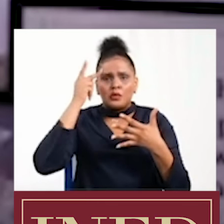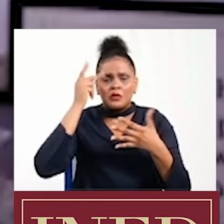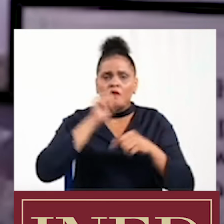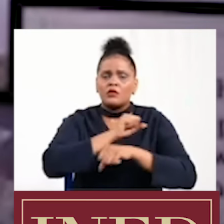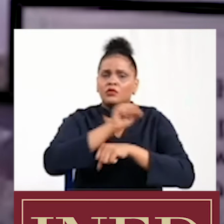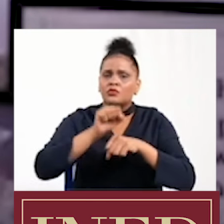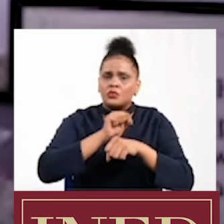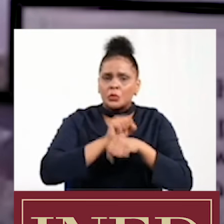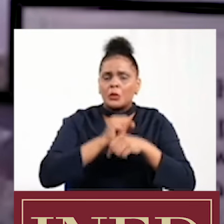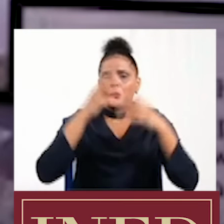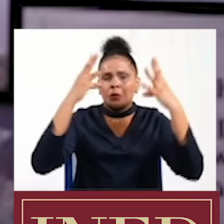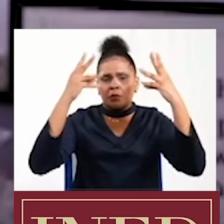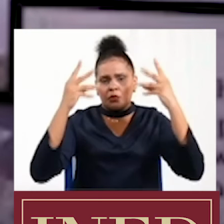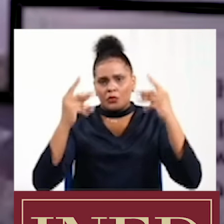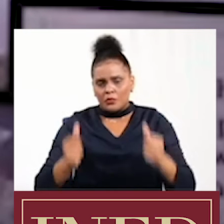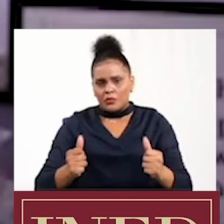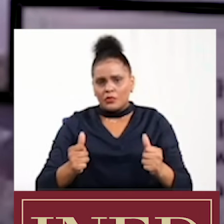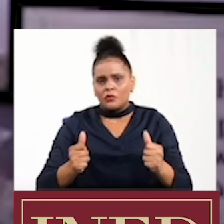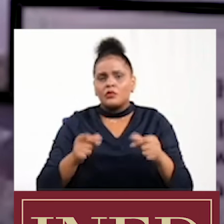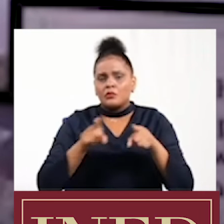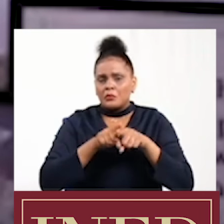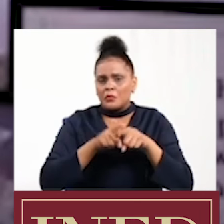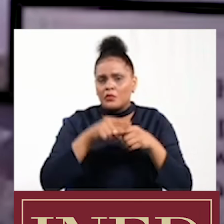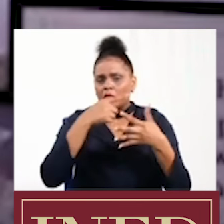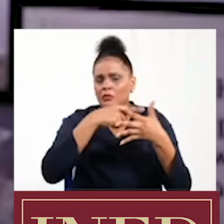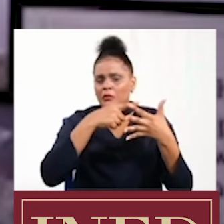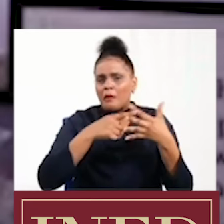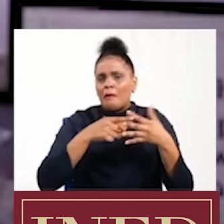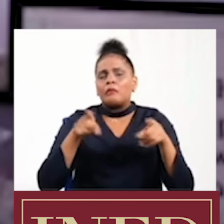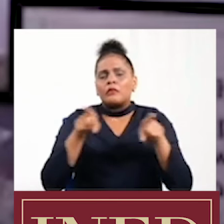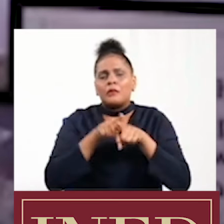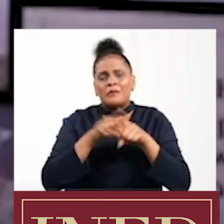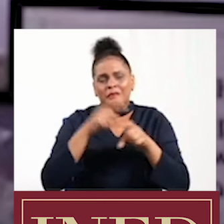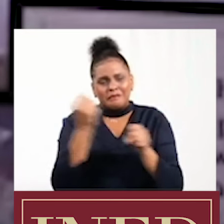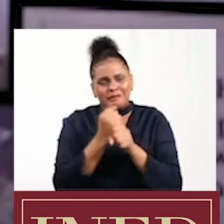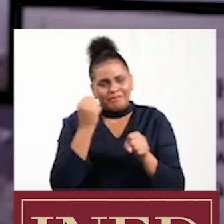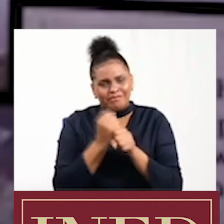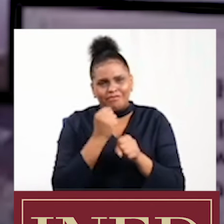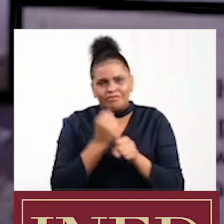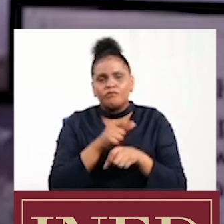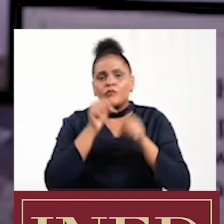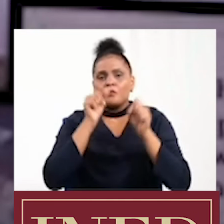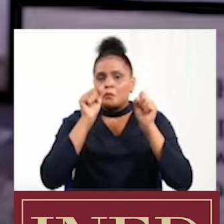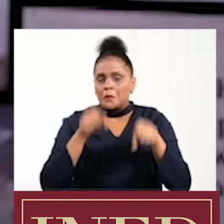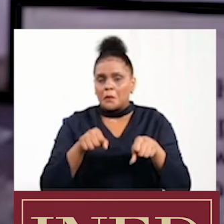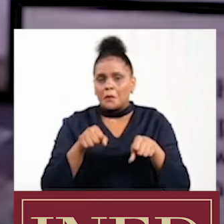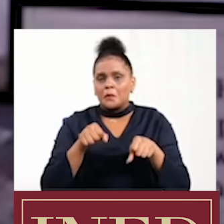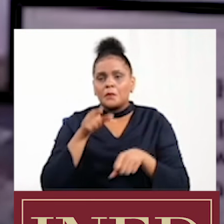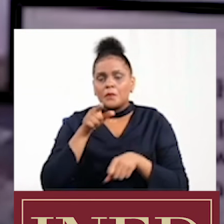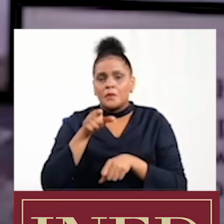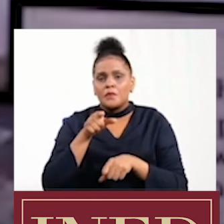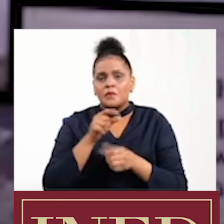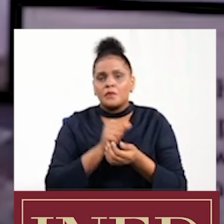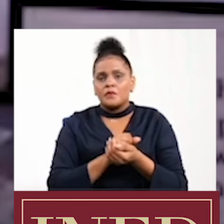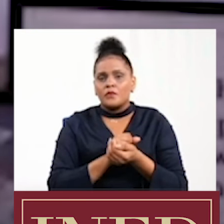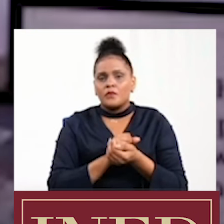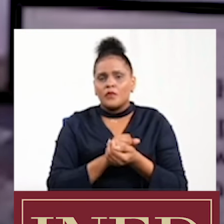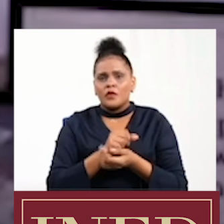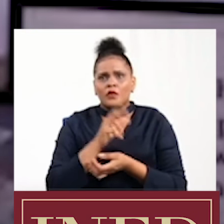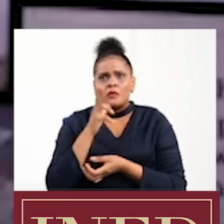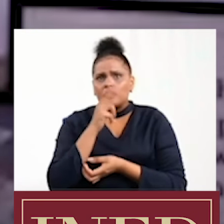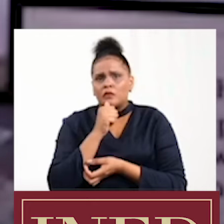una urgencia económica entonces necesitamos seguir trabajando porque quienes están en los espacios de decisión no